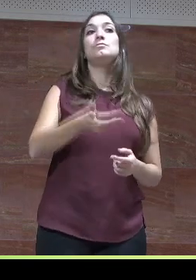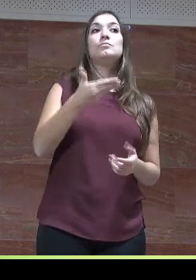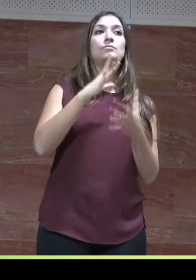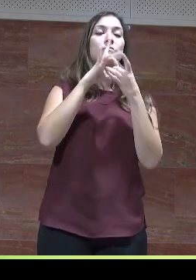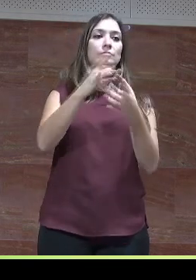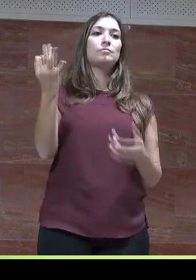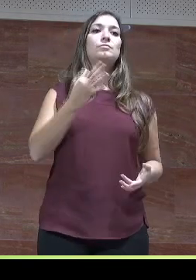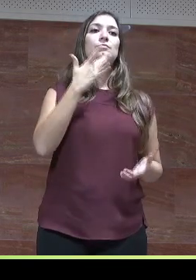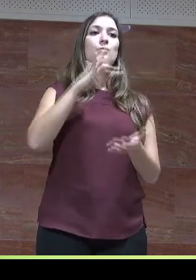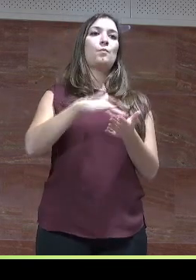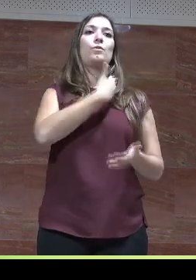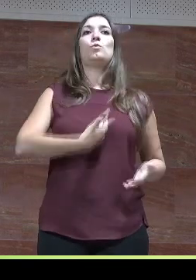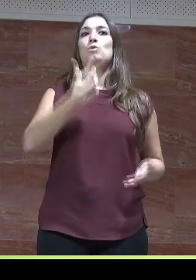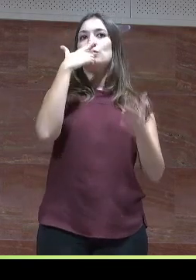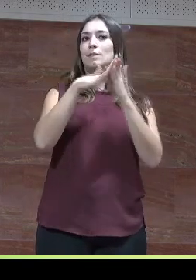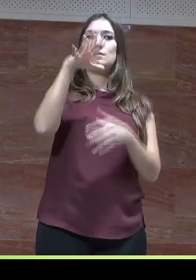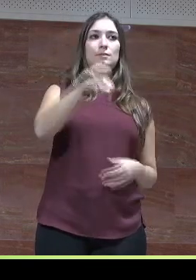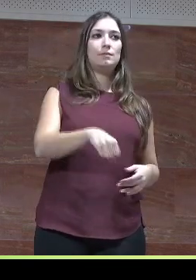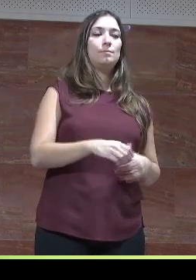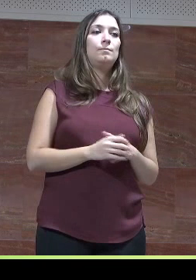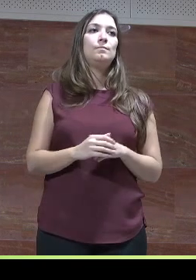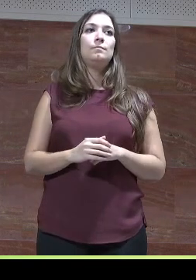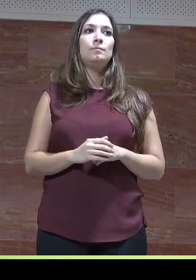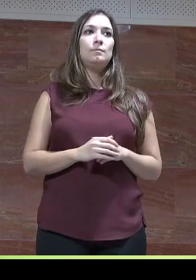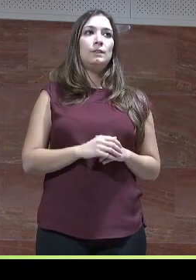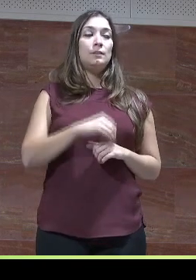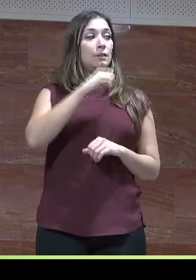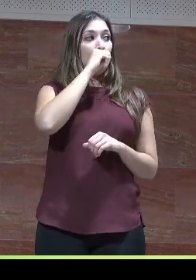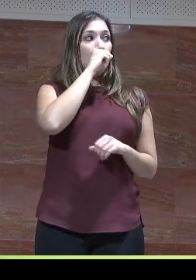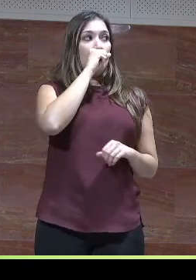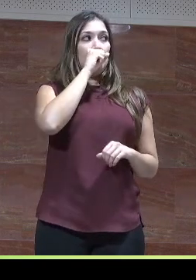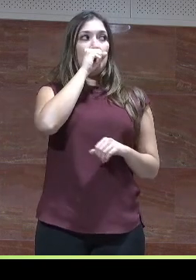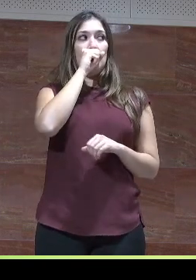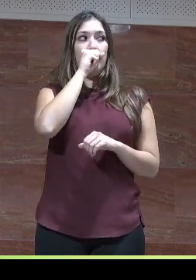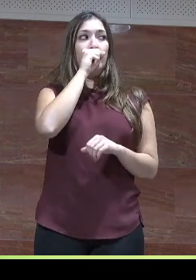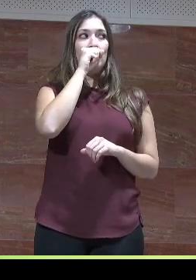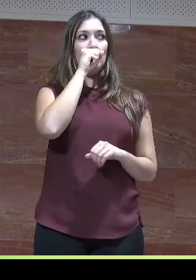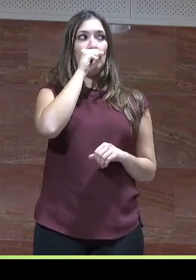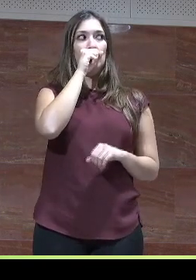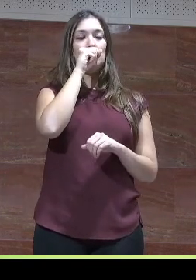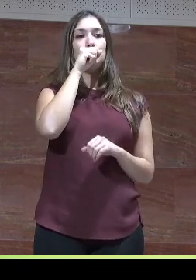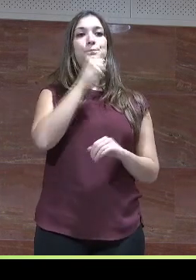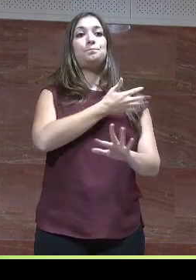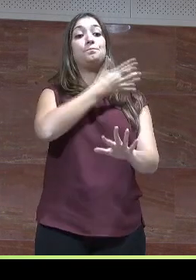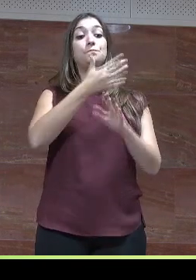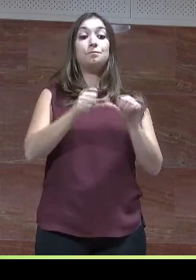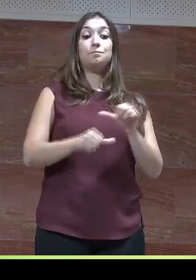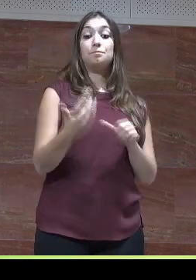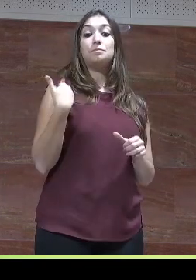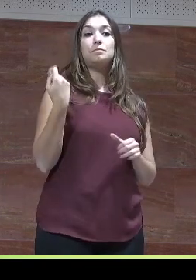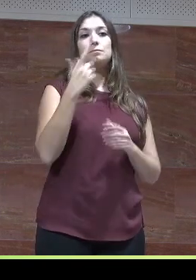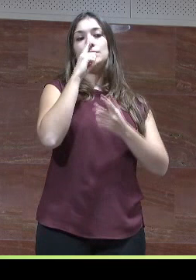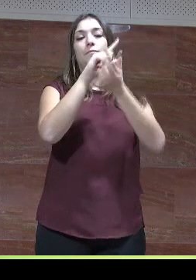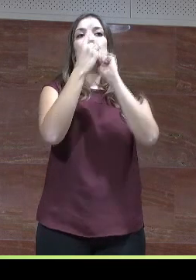era hacerte con la propiedad de una vivienda. Eso ha traído un poco todo lo que ahora hemos vivido recientemente. Pero